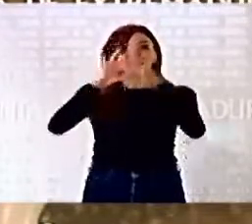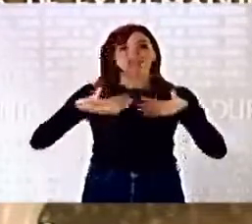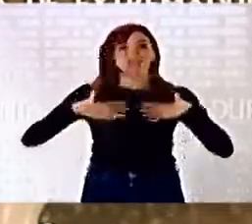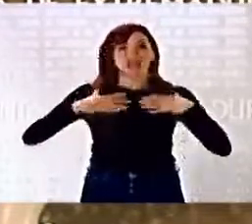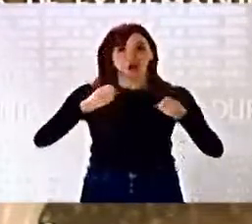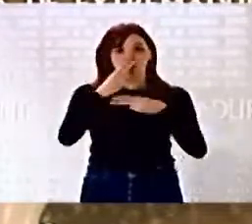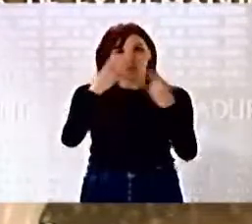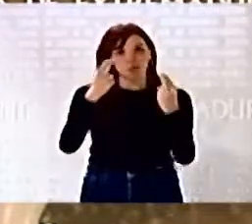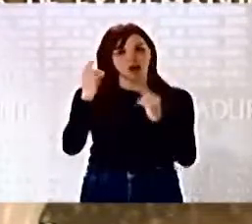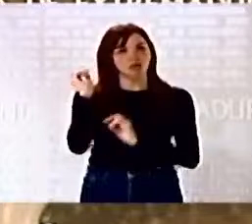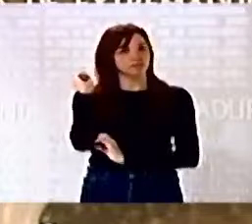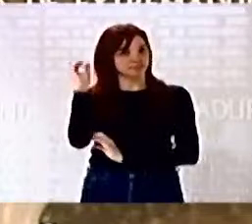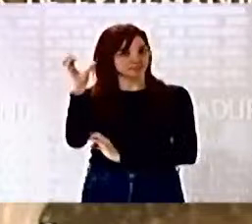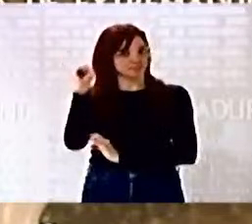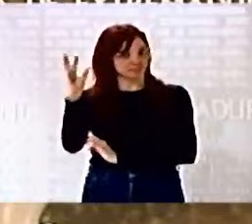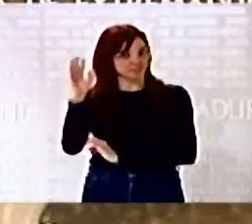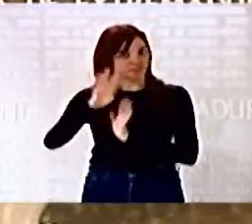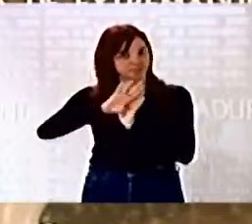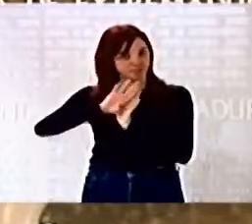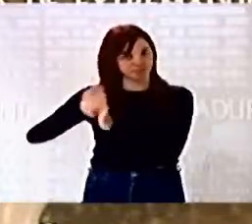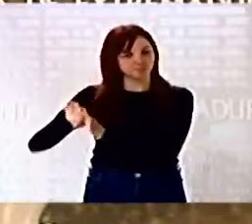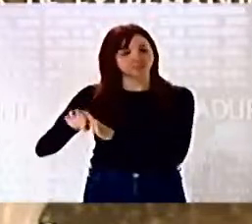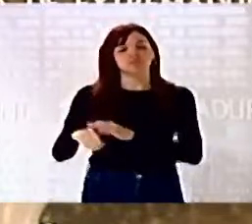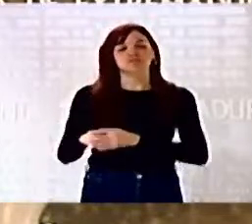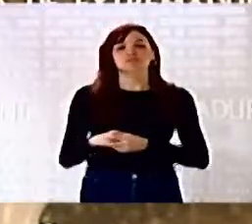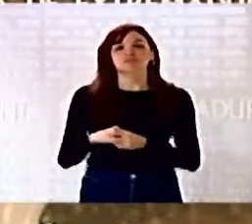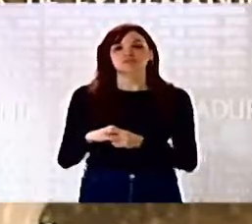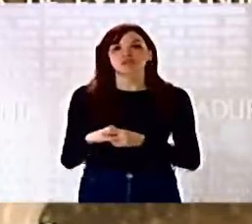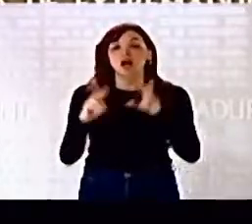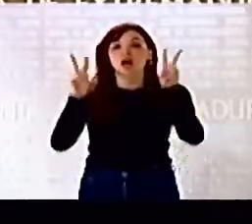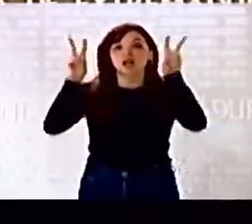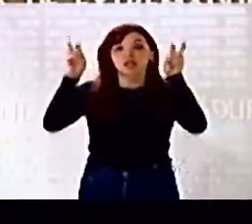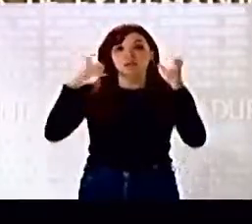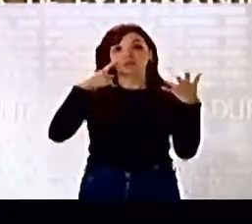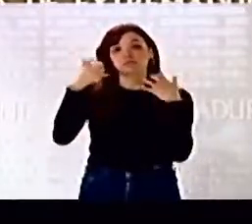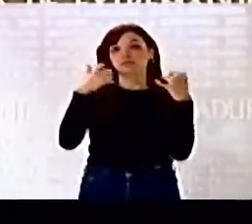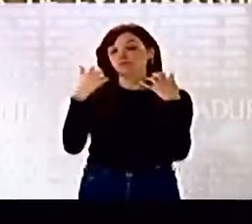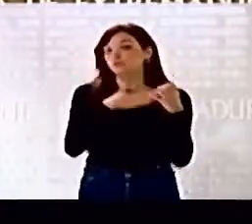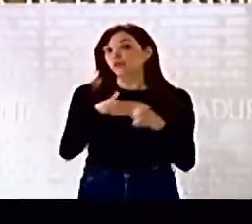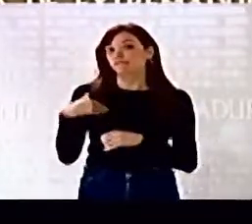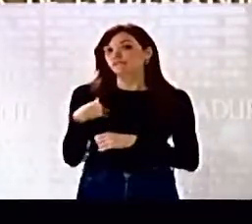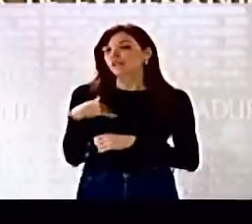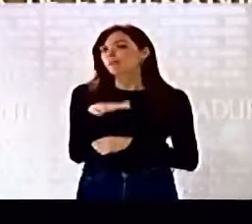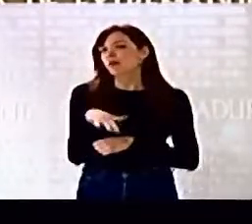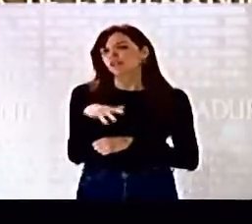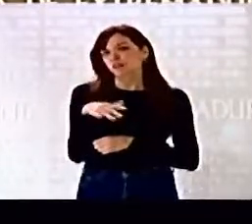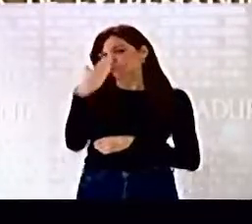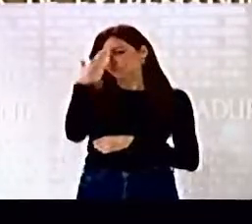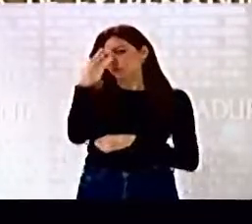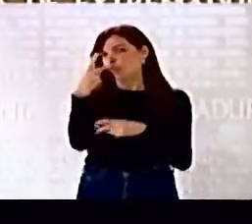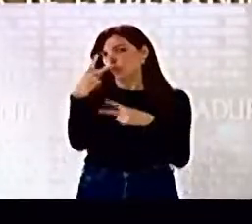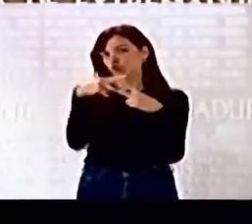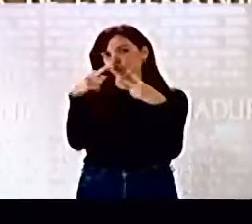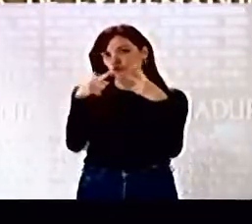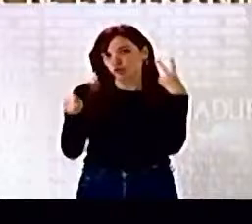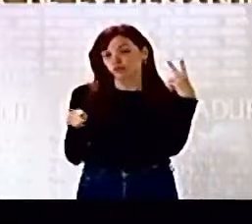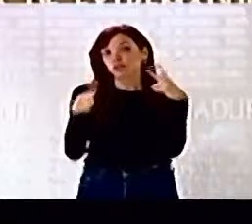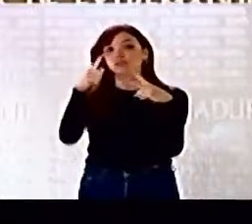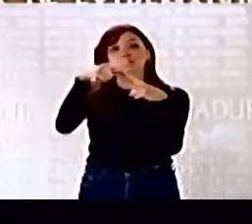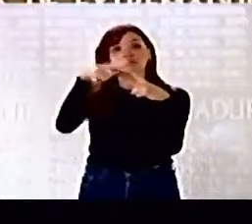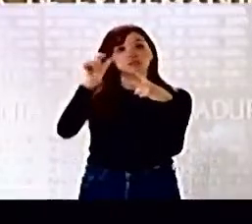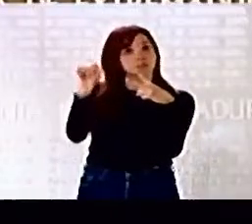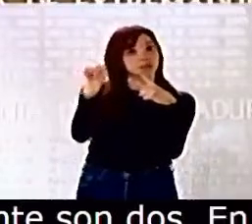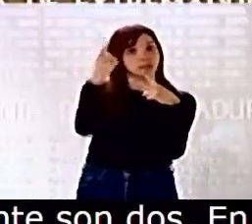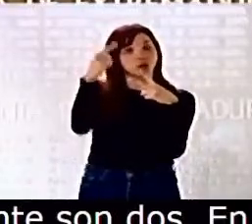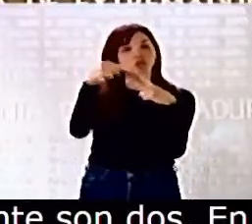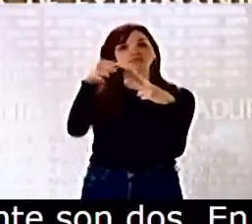pública. En cuanto a los asuntos que quiero destacar, básicamente son dos. En primer lugar,